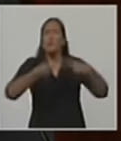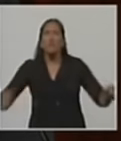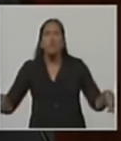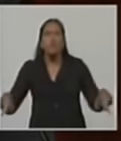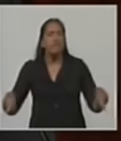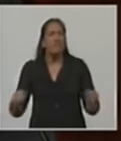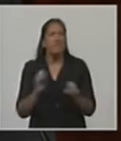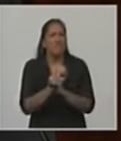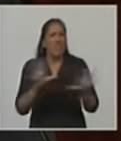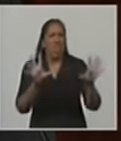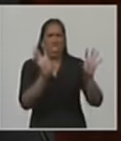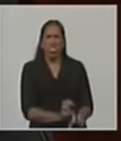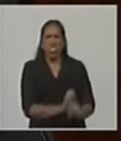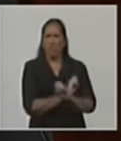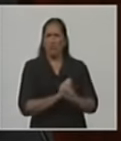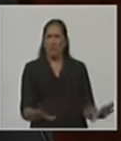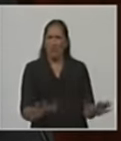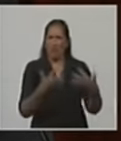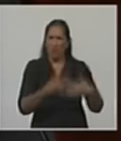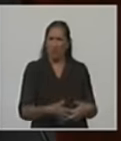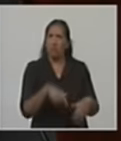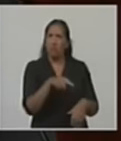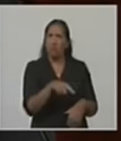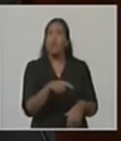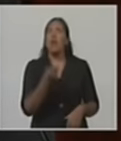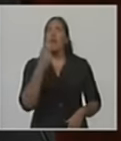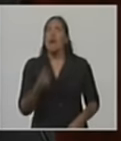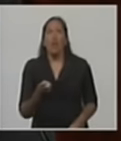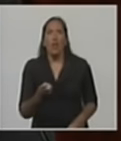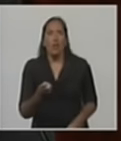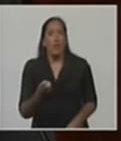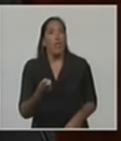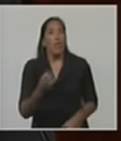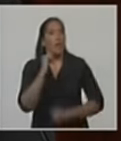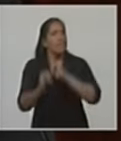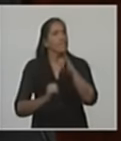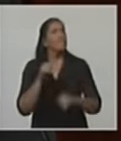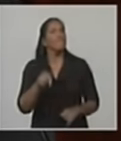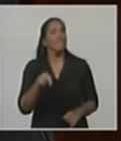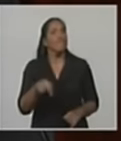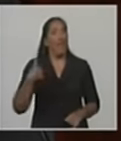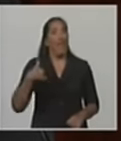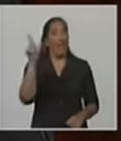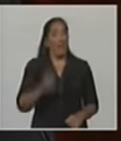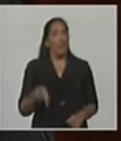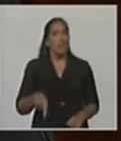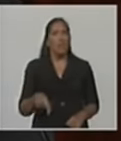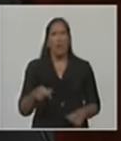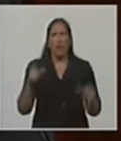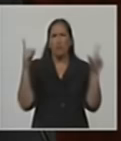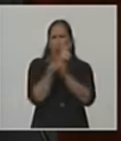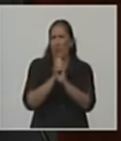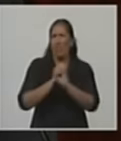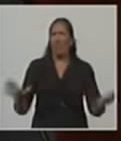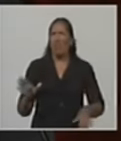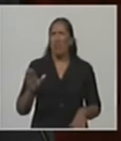o saturados. Empecemos por la energía. Hoy nuestro país tiene déficit energético.